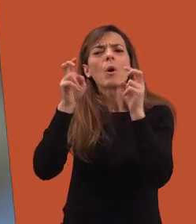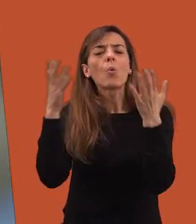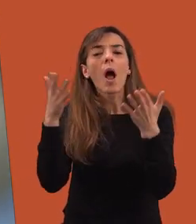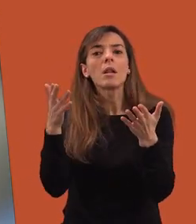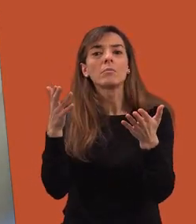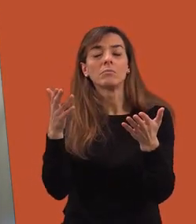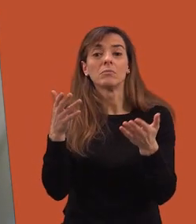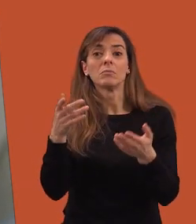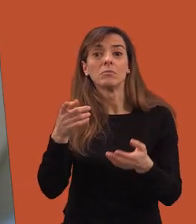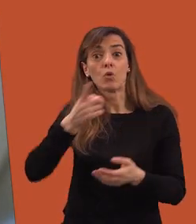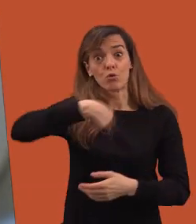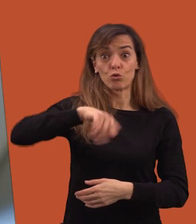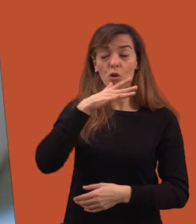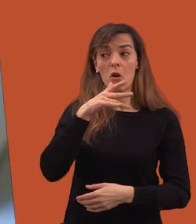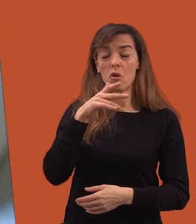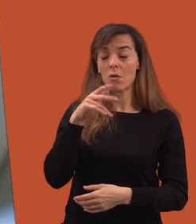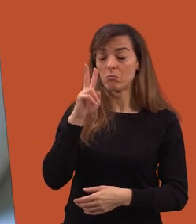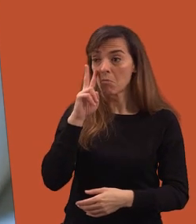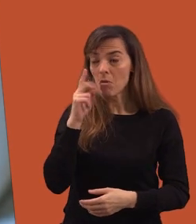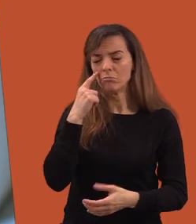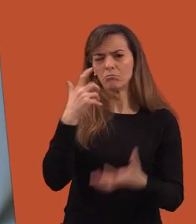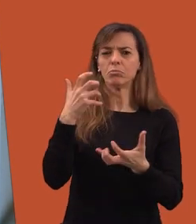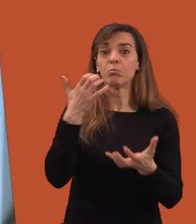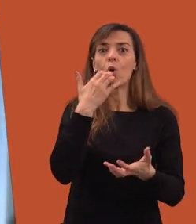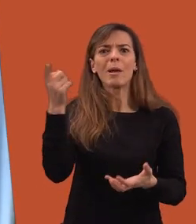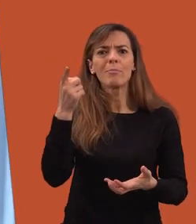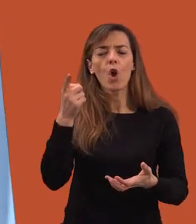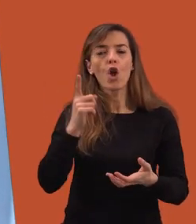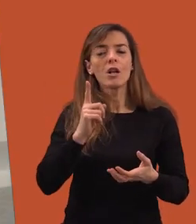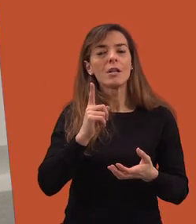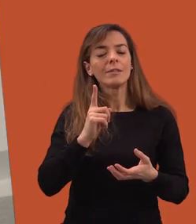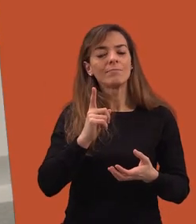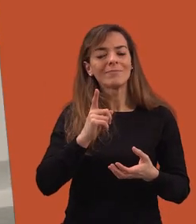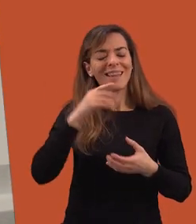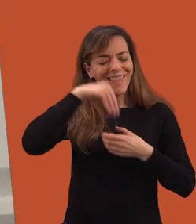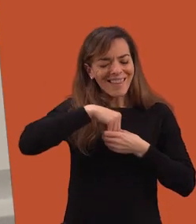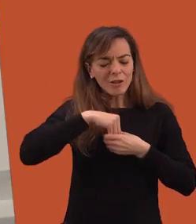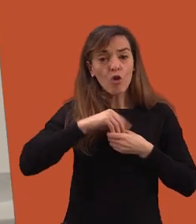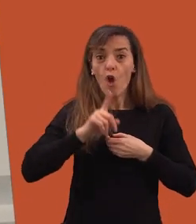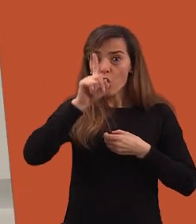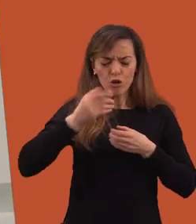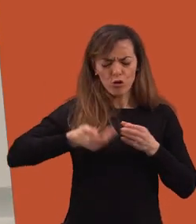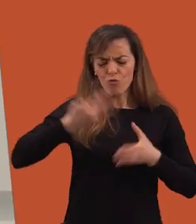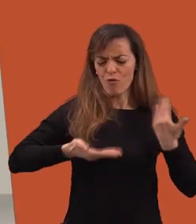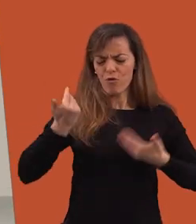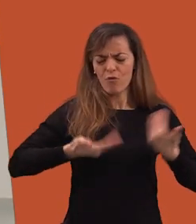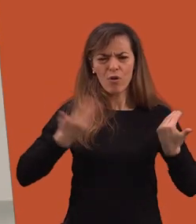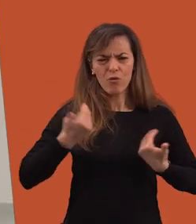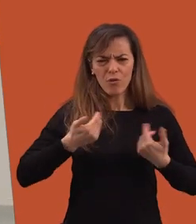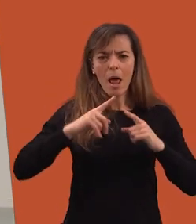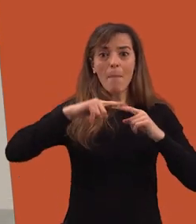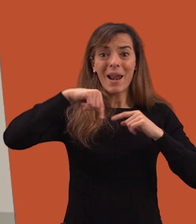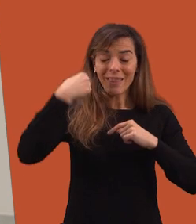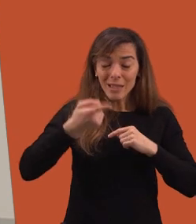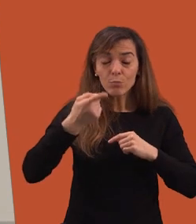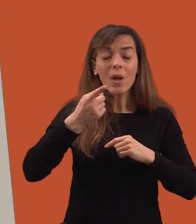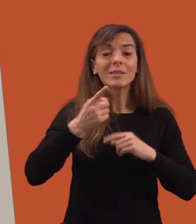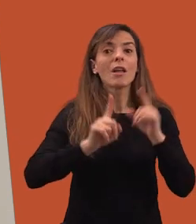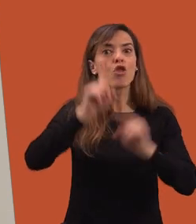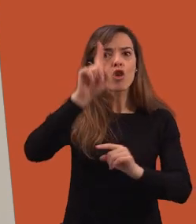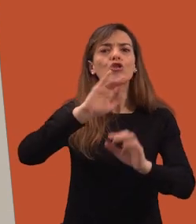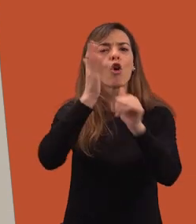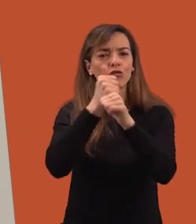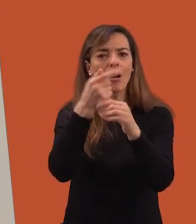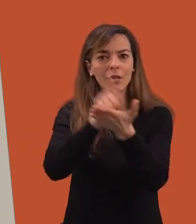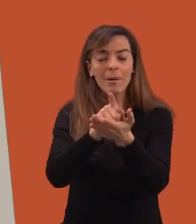que nos pueden no soltar un poco de sal cantes como por ejemplo el vaciarse de dios para encontrar a dios lo puedes aplicar a